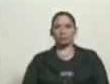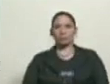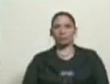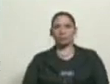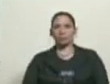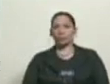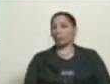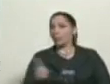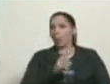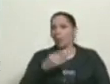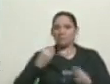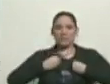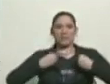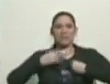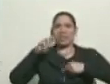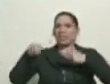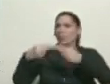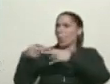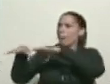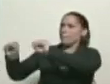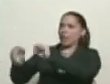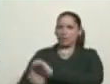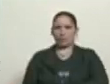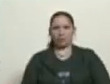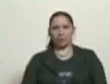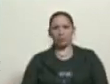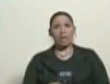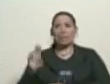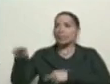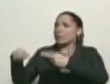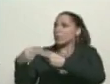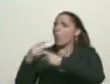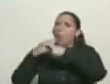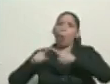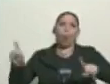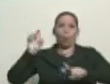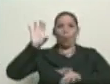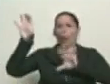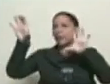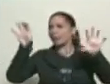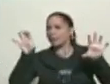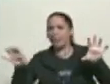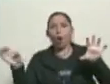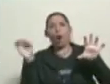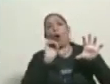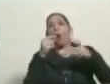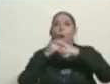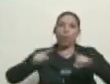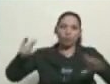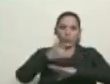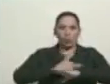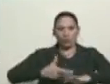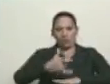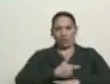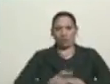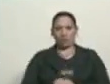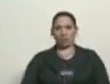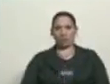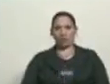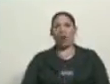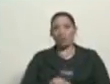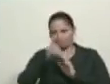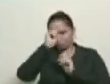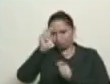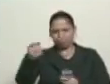No reside en ningún imperio, en ningún otro estado, en ningún otro gobierno. Reside